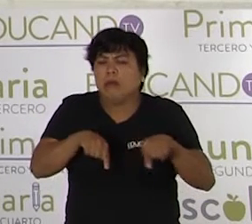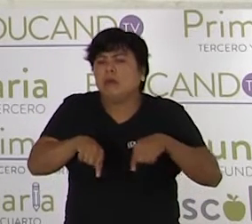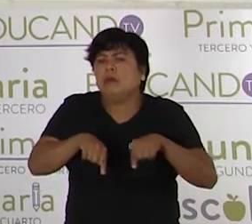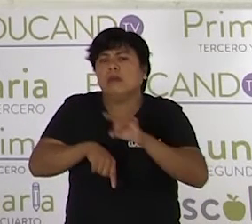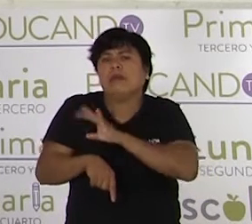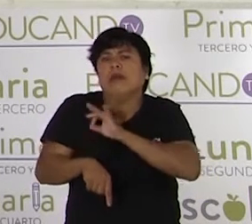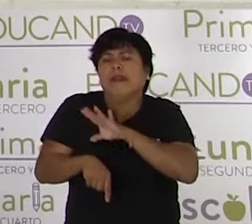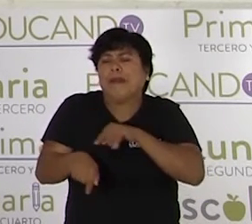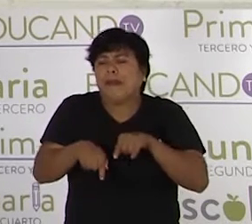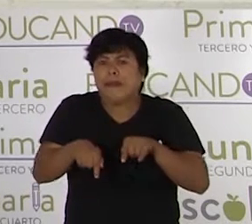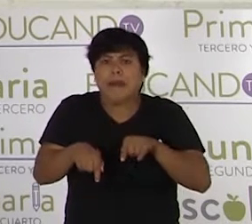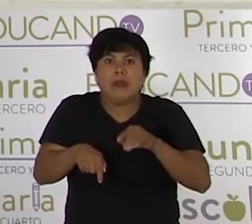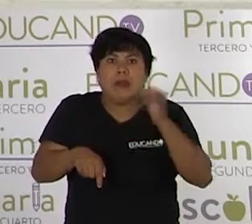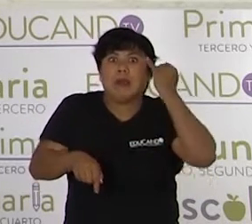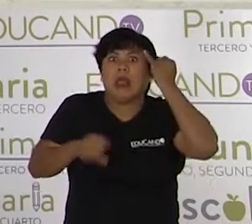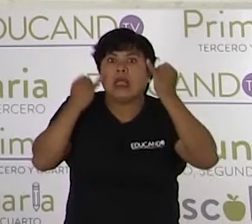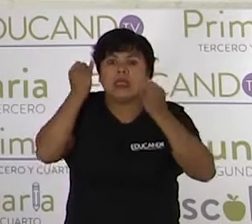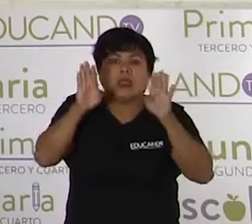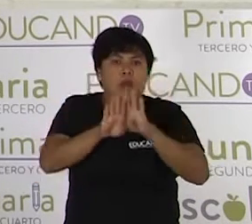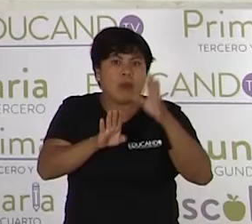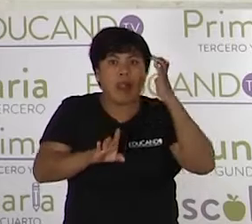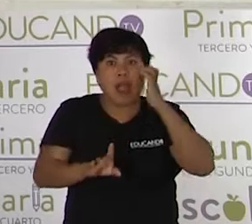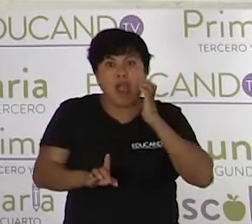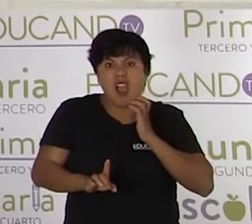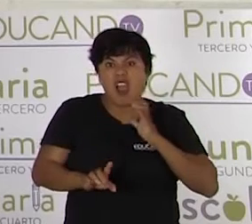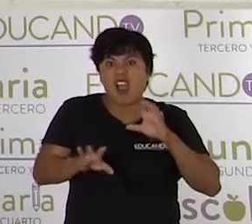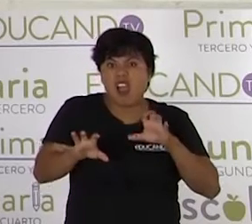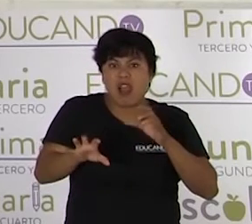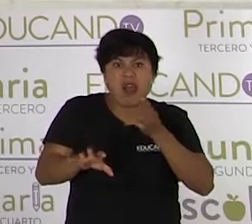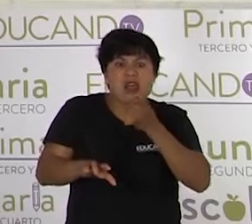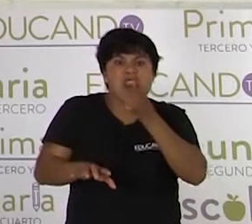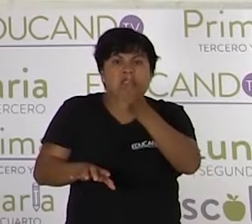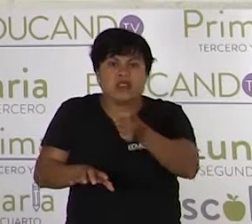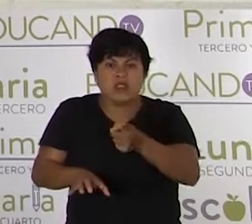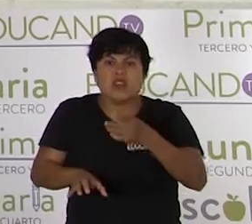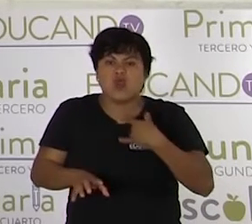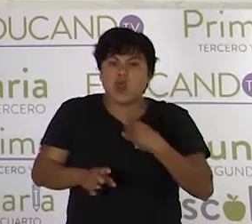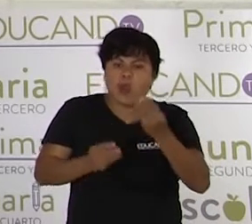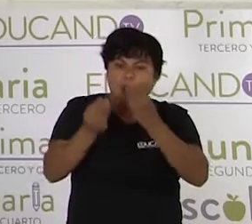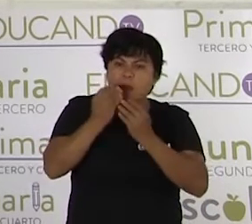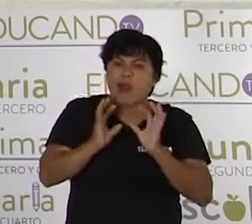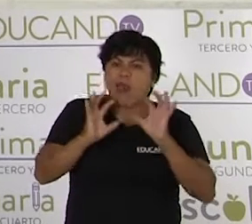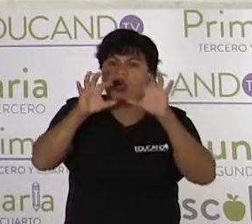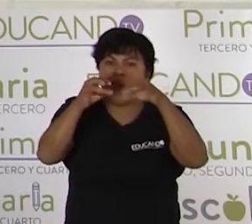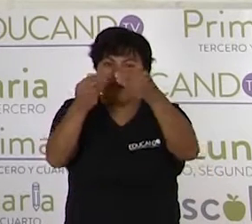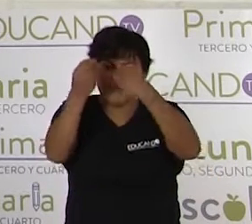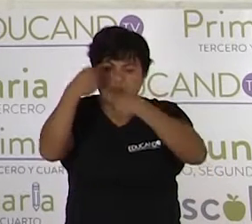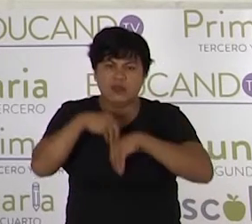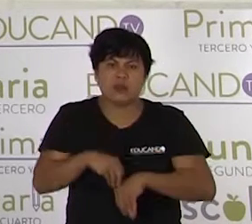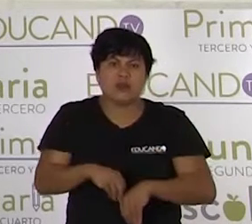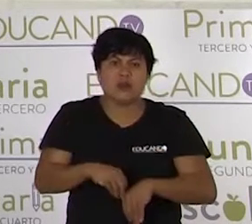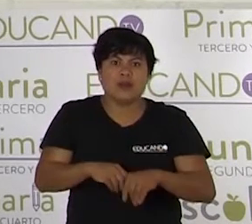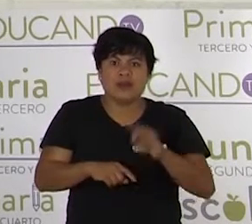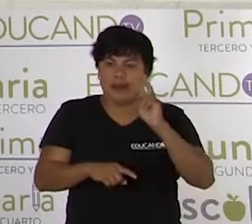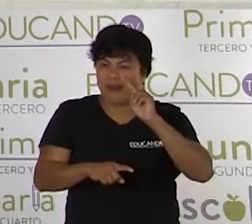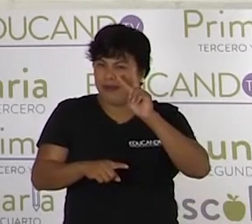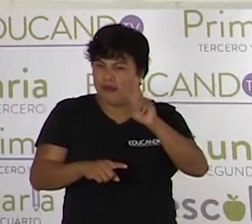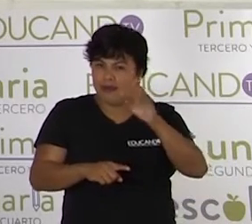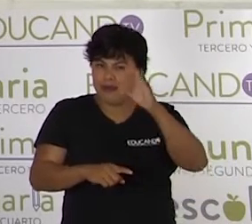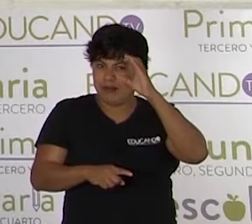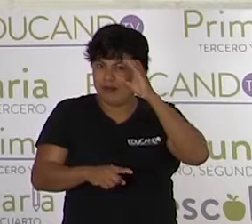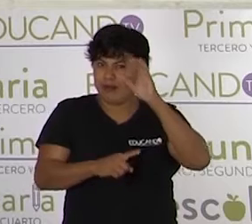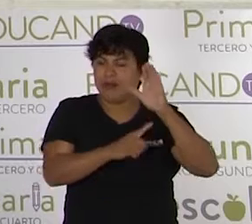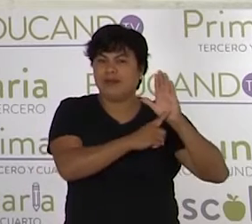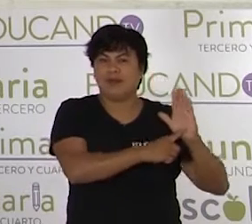miedo? Imagínate que un león te diga que te va a comer. Observa las